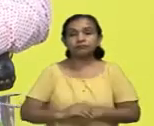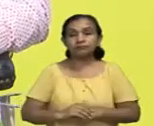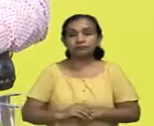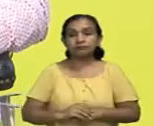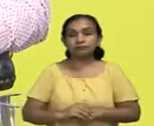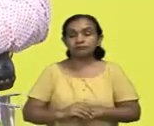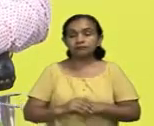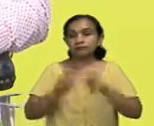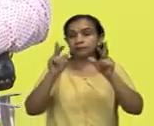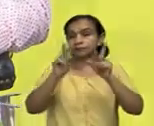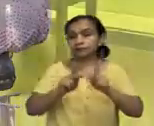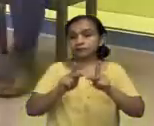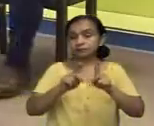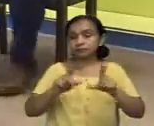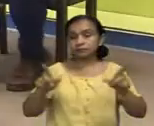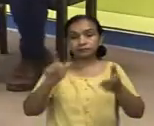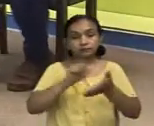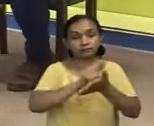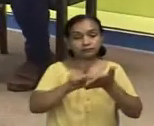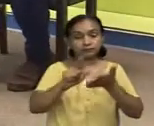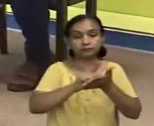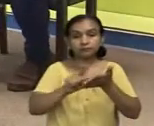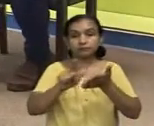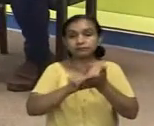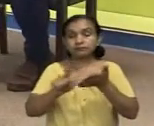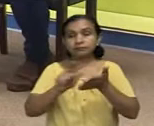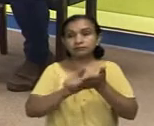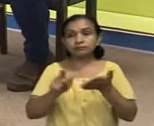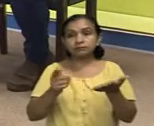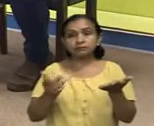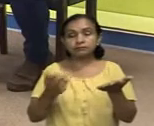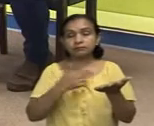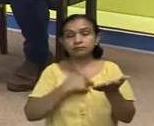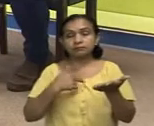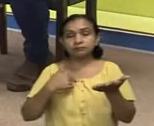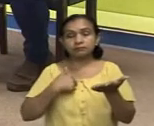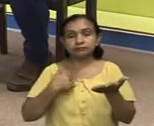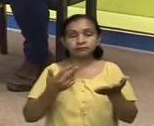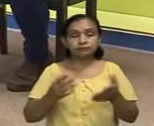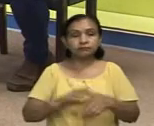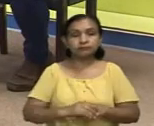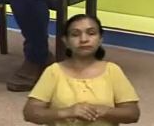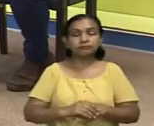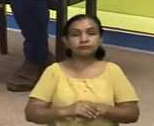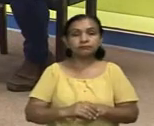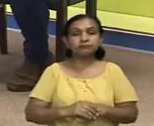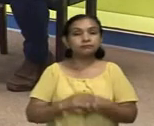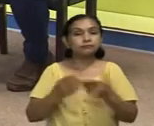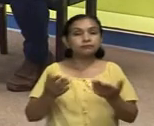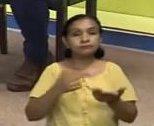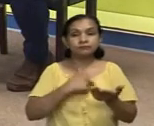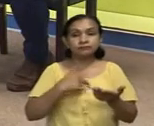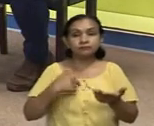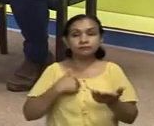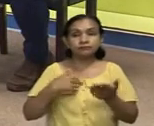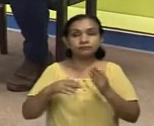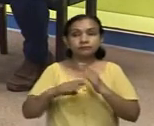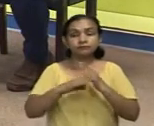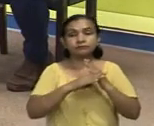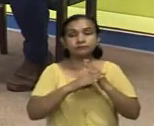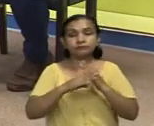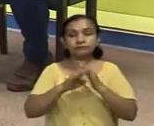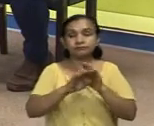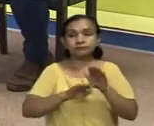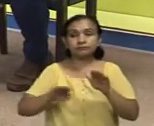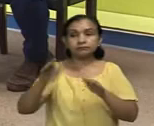a un plan de limpieza, jornada de limpieza, correcto. Pero ¿qué puede hacer la comunidad en sí para evitar más casos de